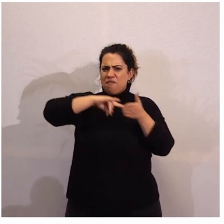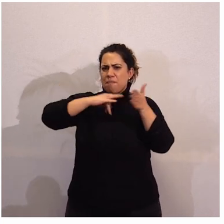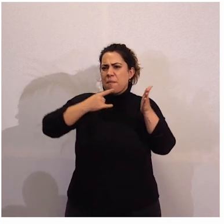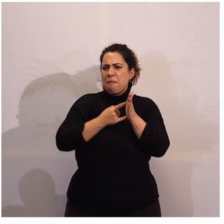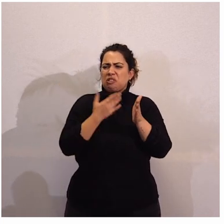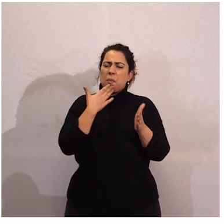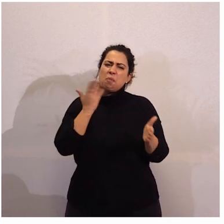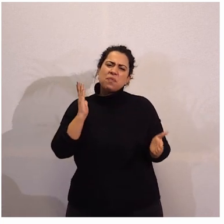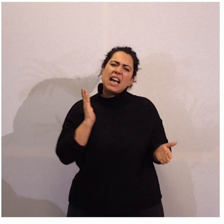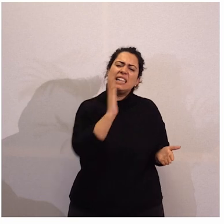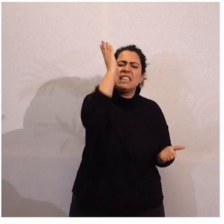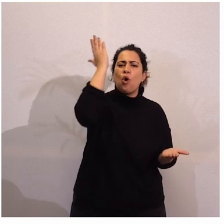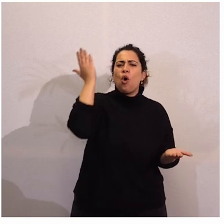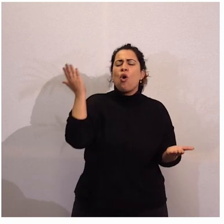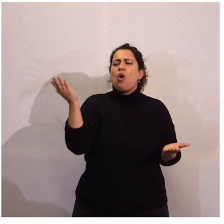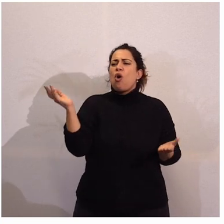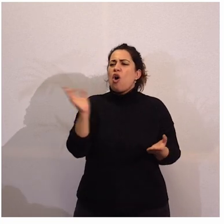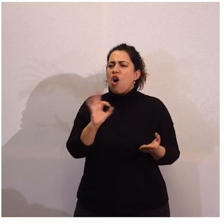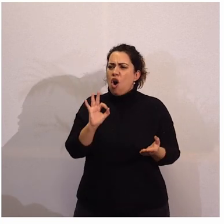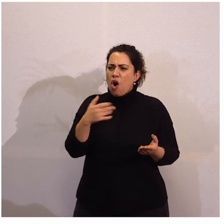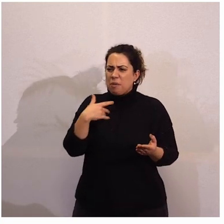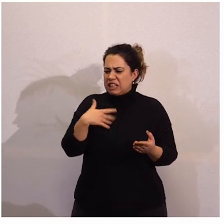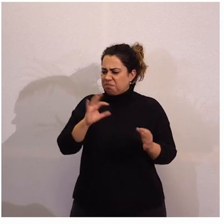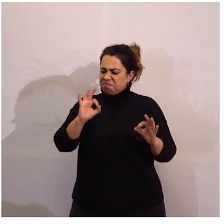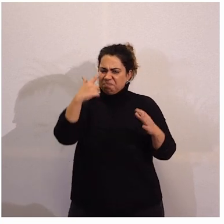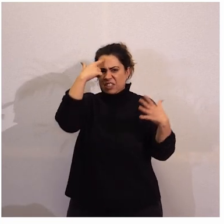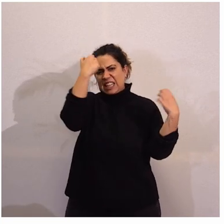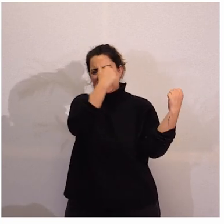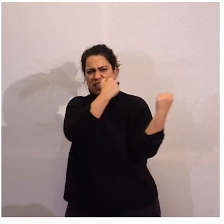de castigo, de institución,